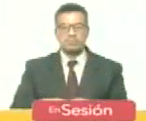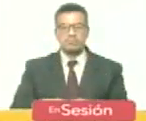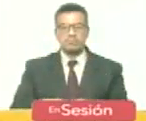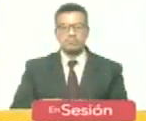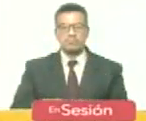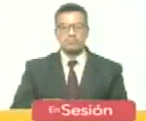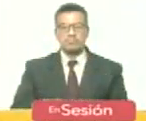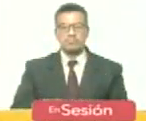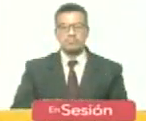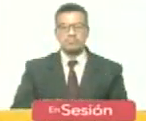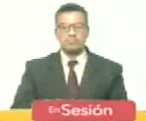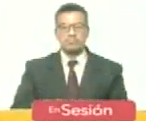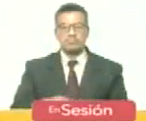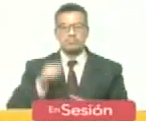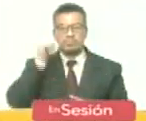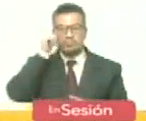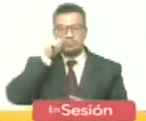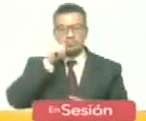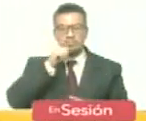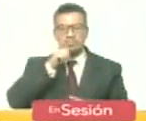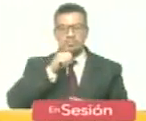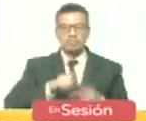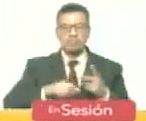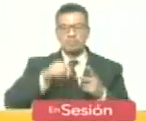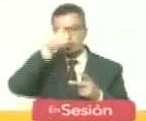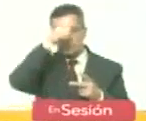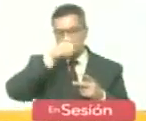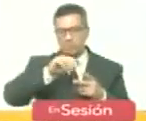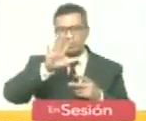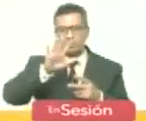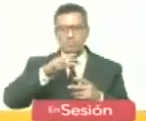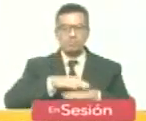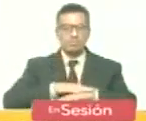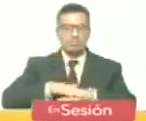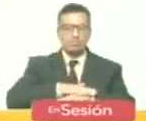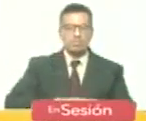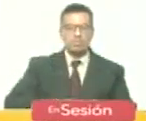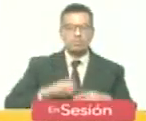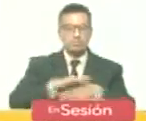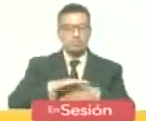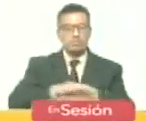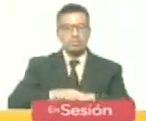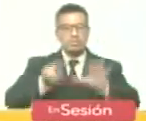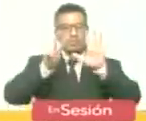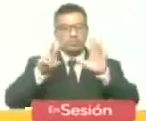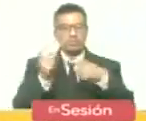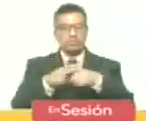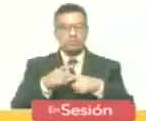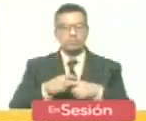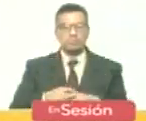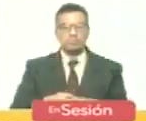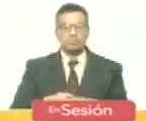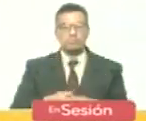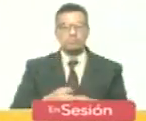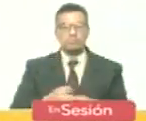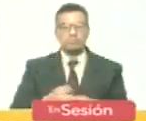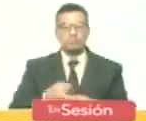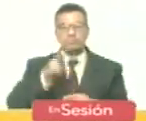A ver, sábado 4 de agosto, domingo 5, perdón, el martes 7 de agosto